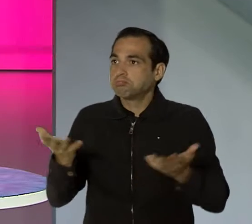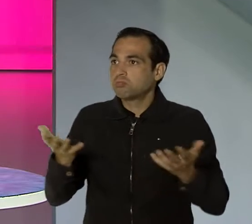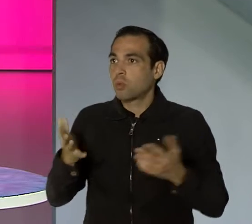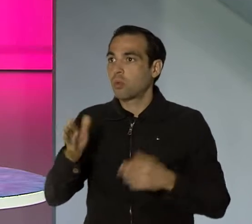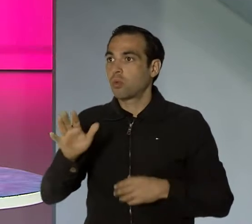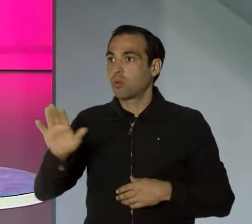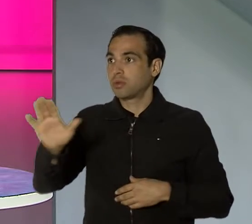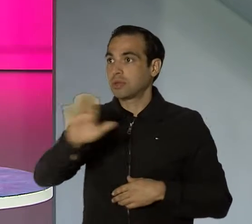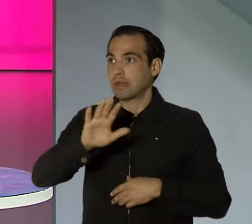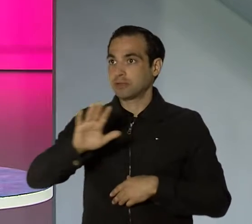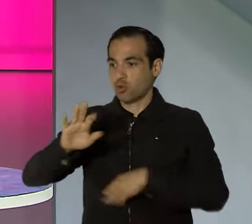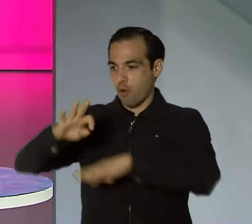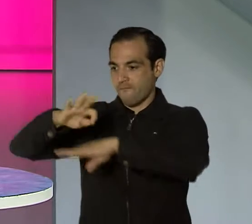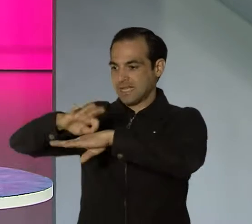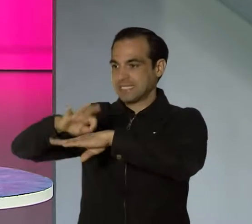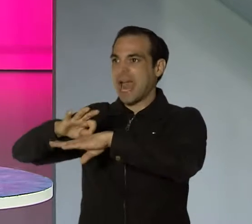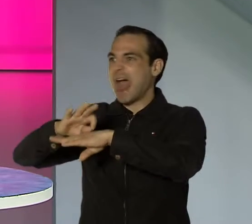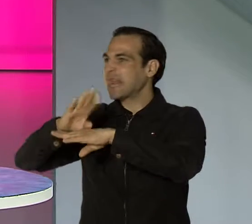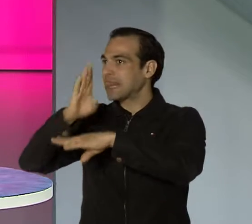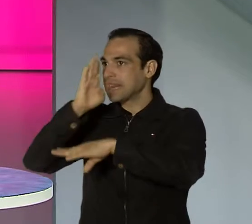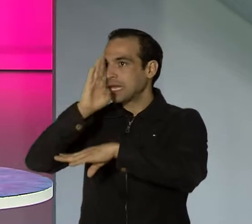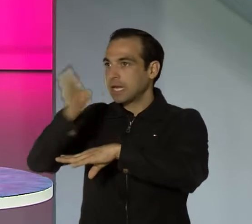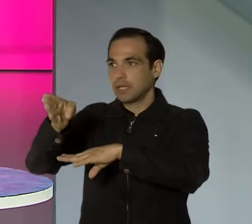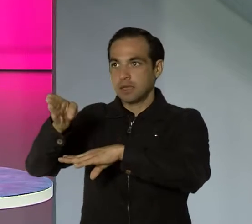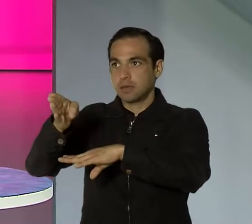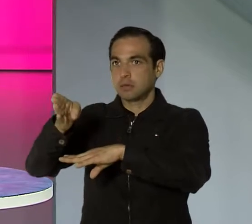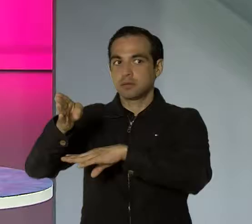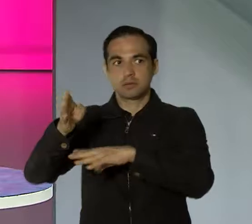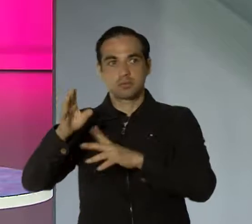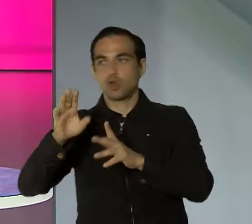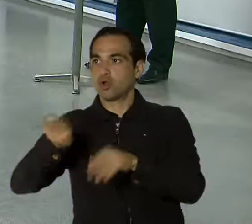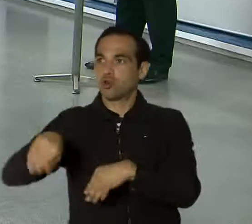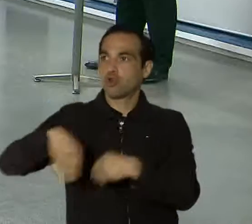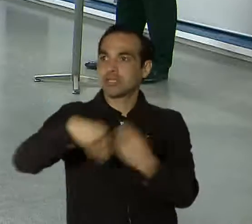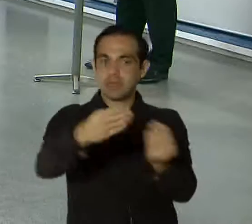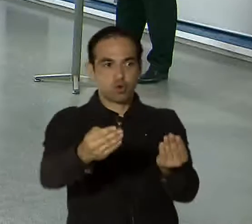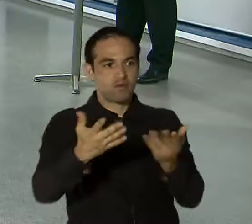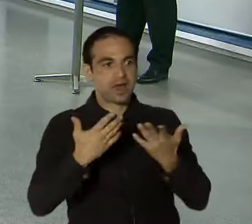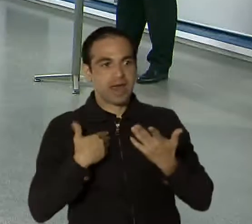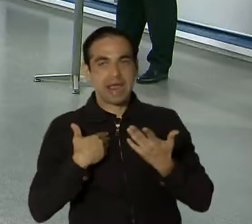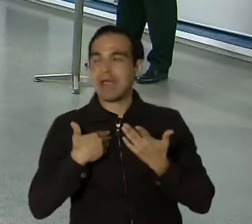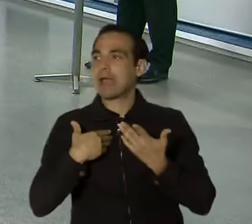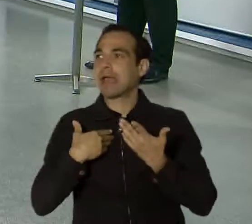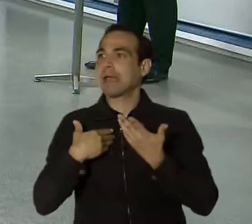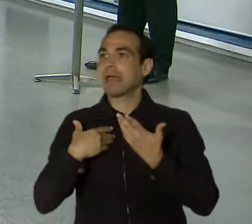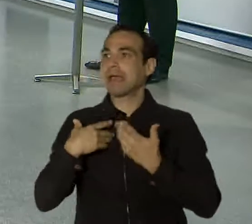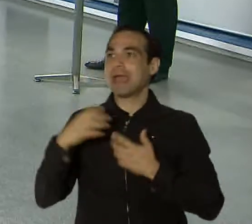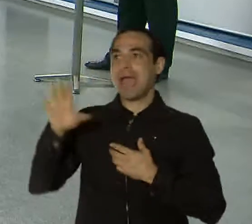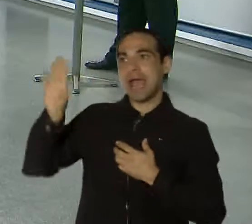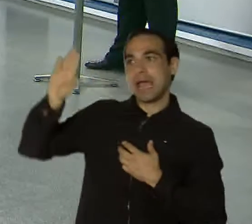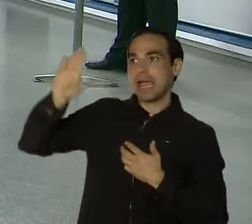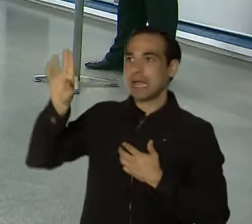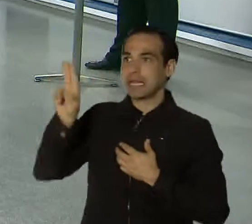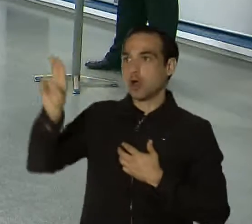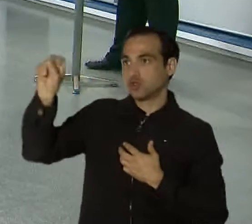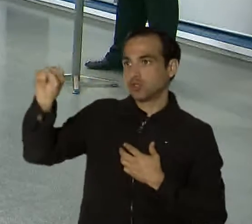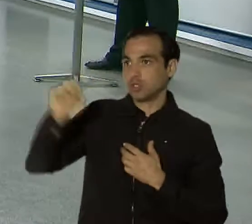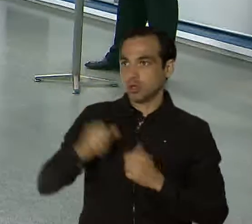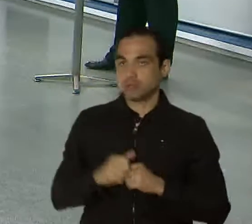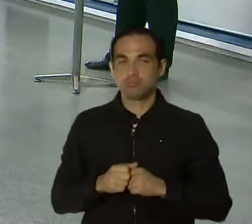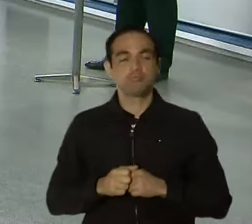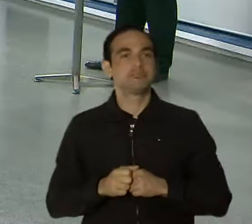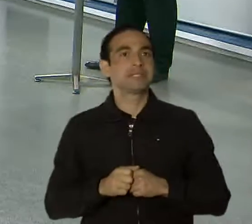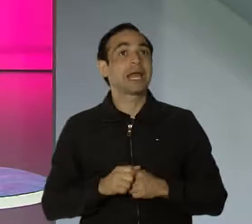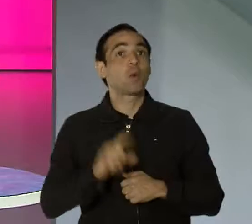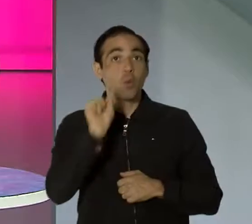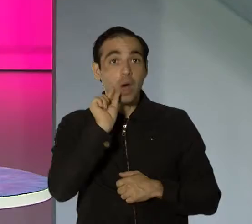prácticamente una sucursal directa de lo que se ofrece en la banca hipotecaria en Estados Unidos? Sí, pues SunWest está en Guaynabo